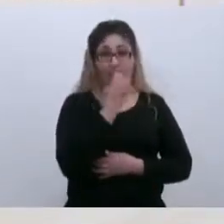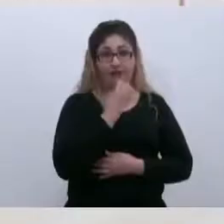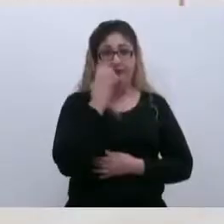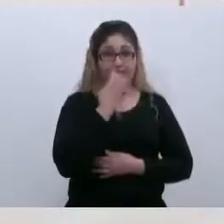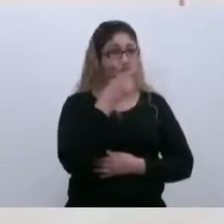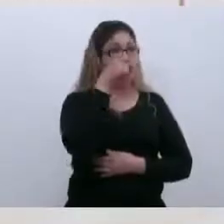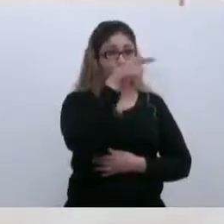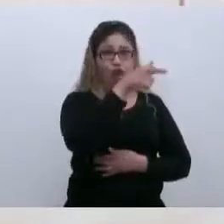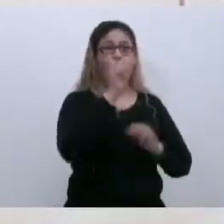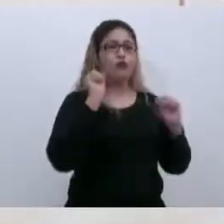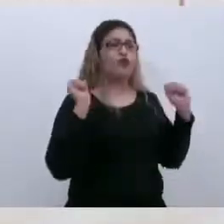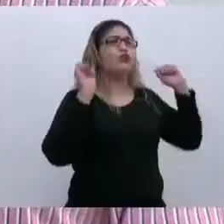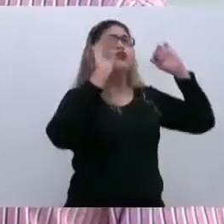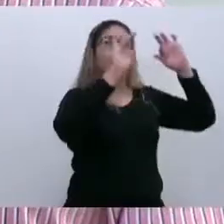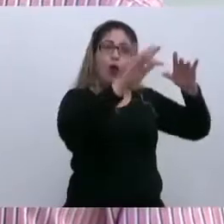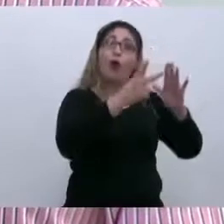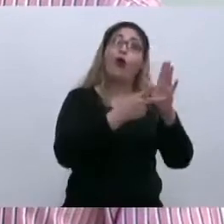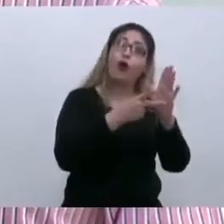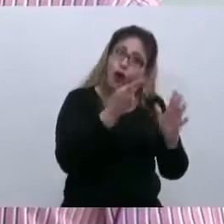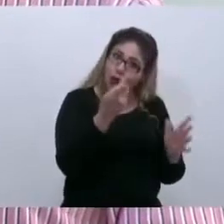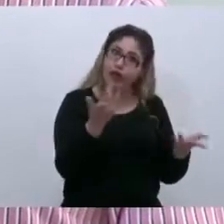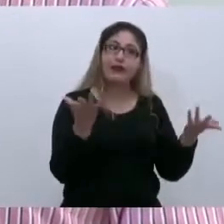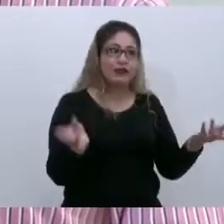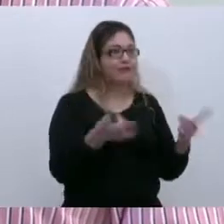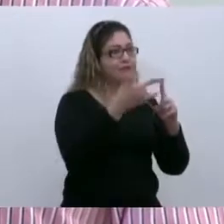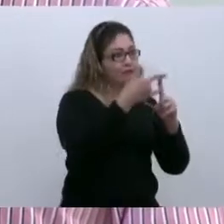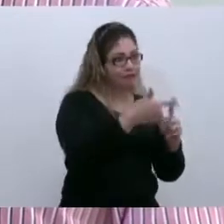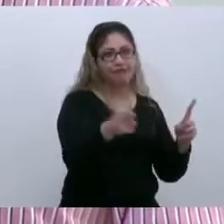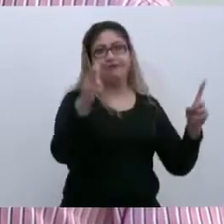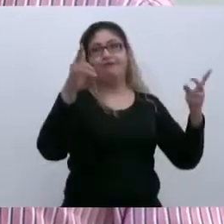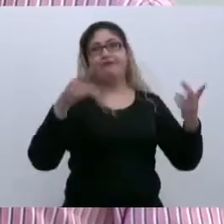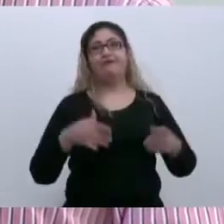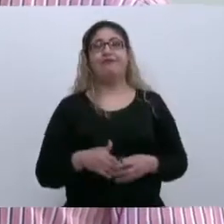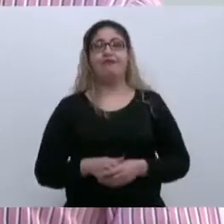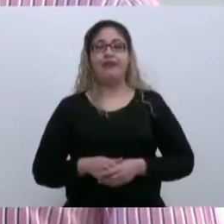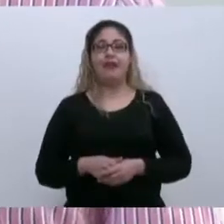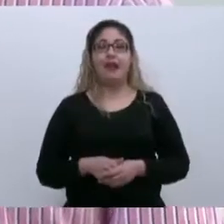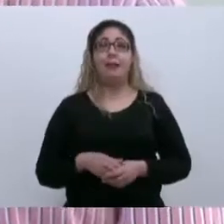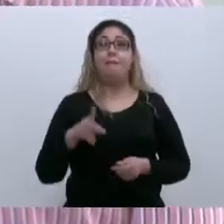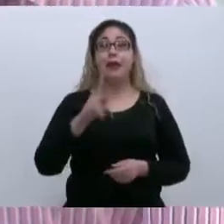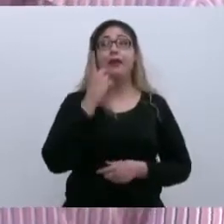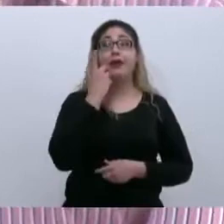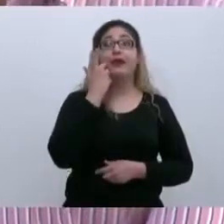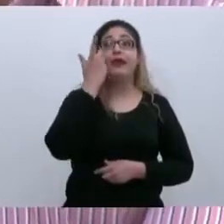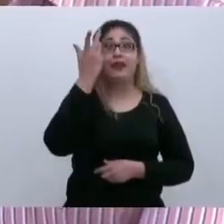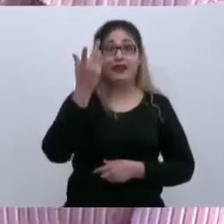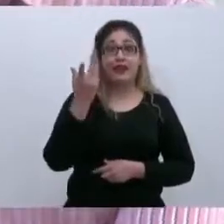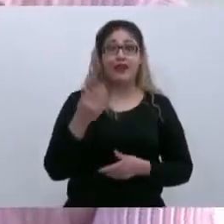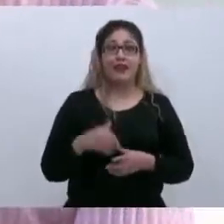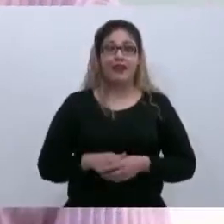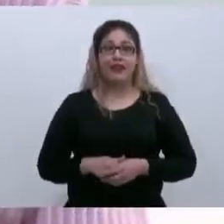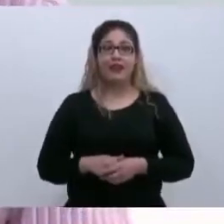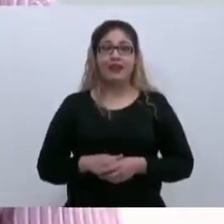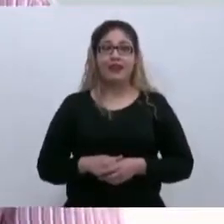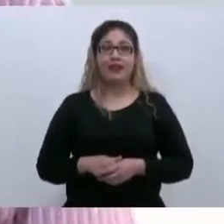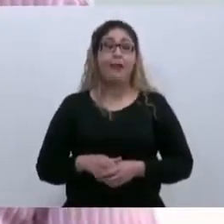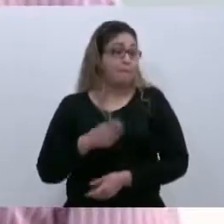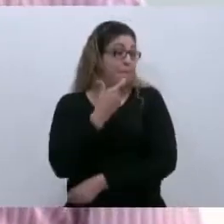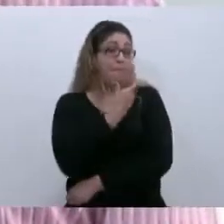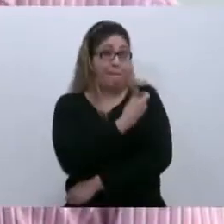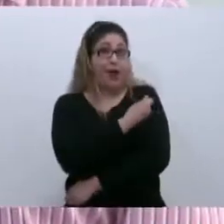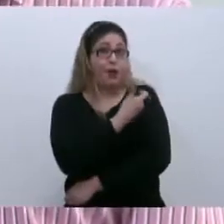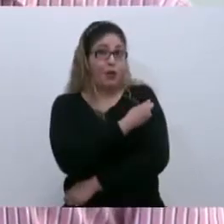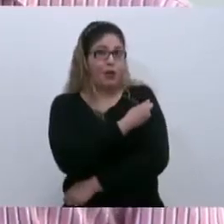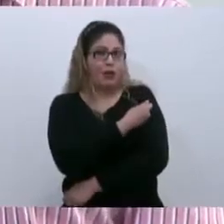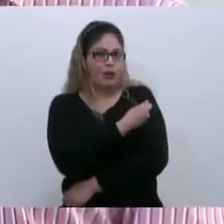depender de la disponibilidad de vacunas, hacerlo antes de que concluya